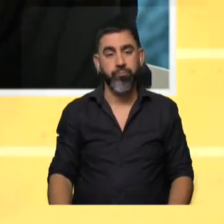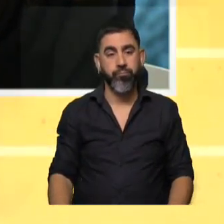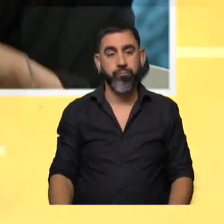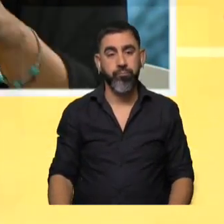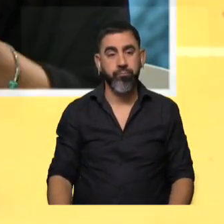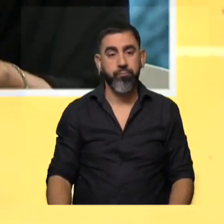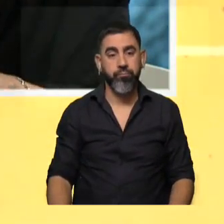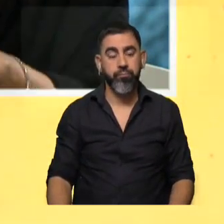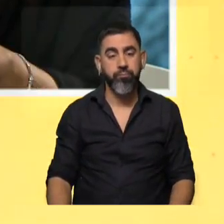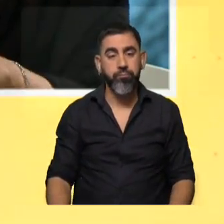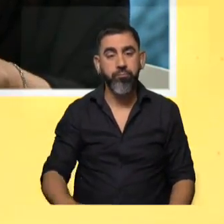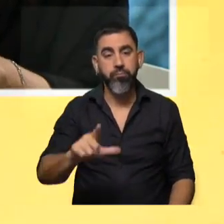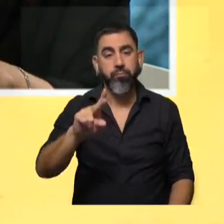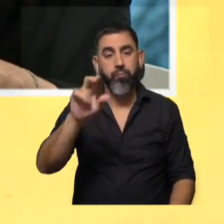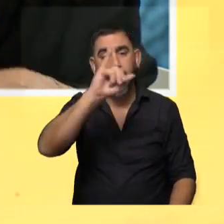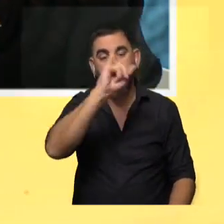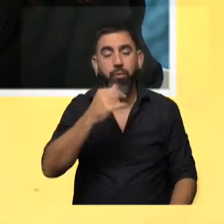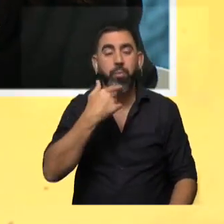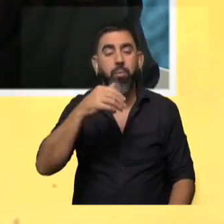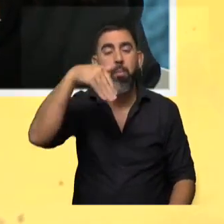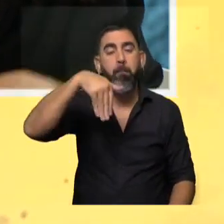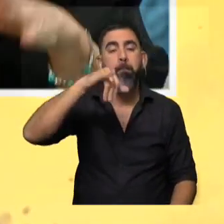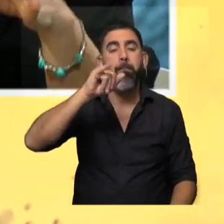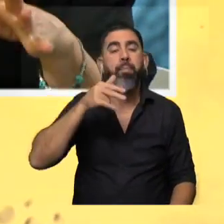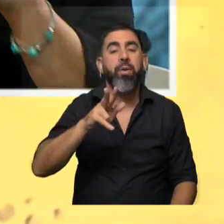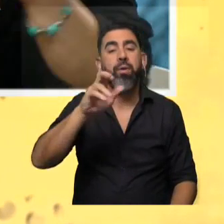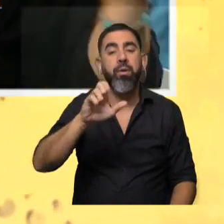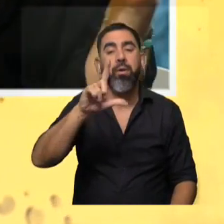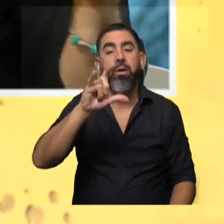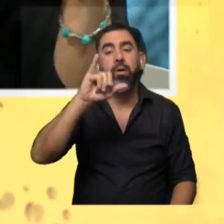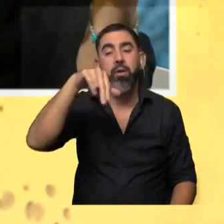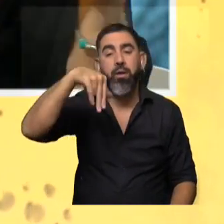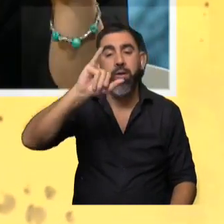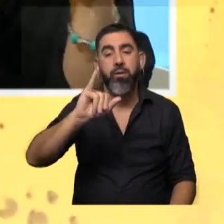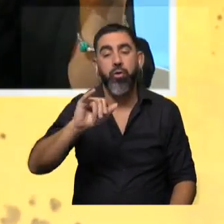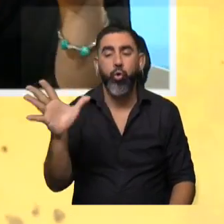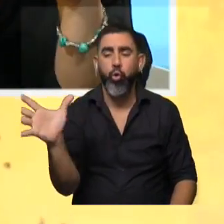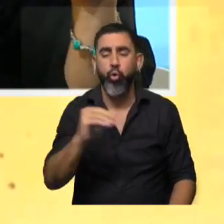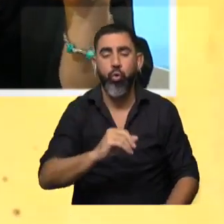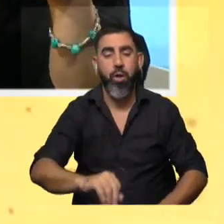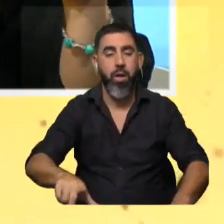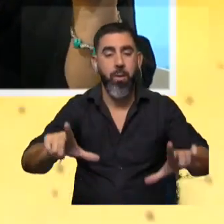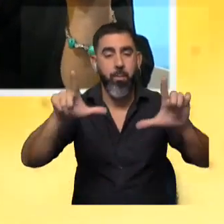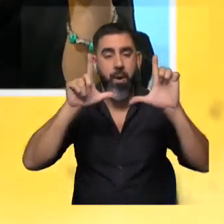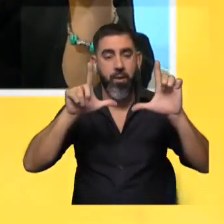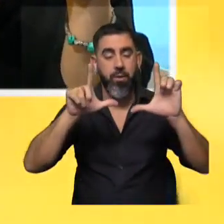viendo luz y hay una búsqueda por Michelini, por ejemplo. Claro. Y ahí aparece búsqueda por texto y aparecen todas las imágenes,